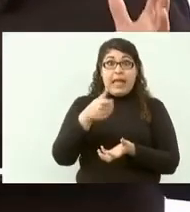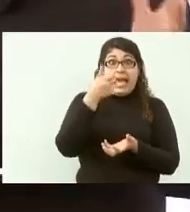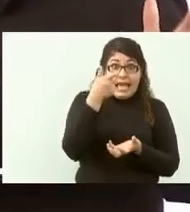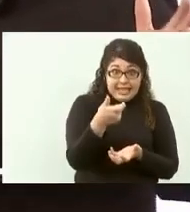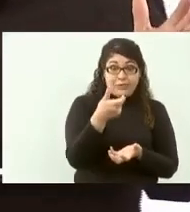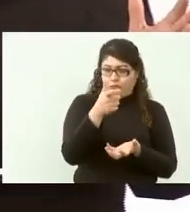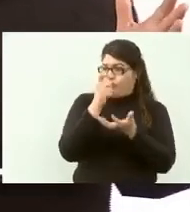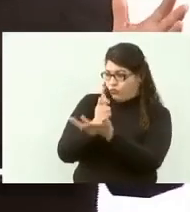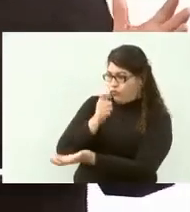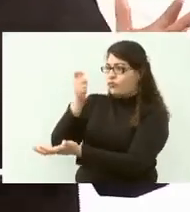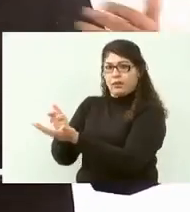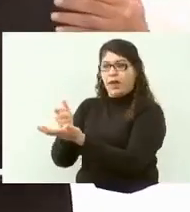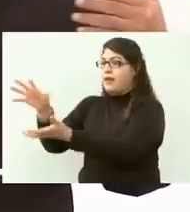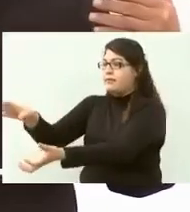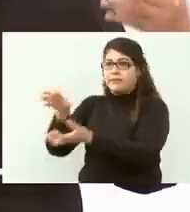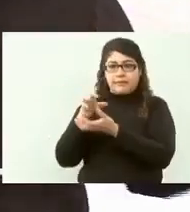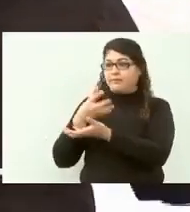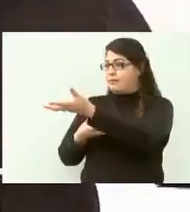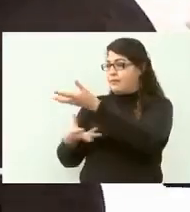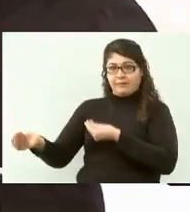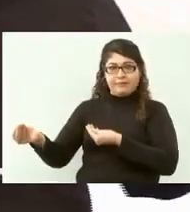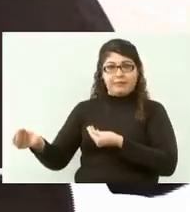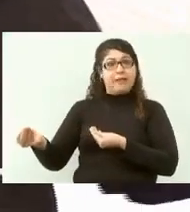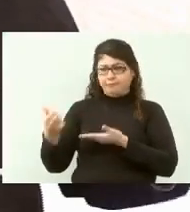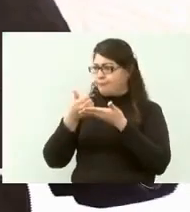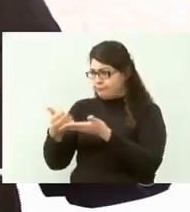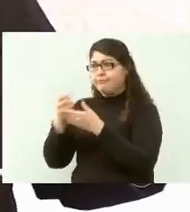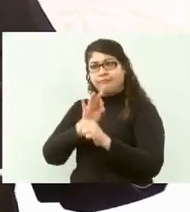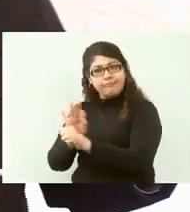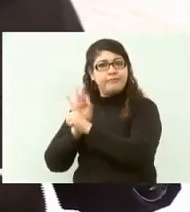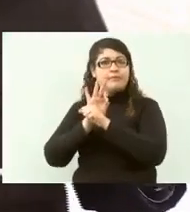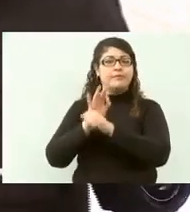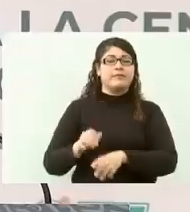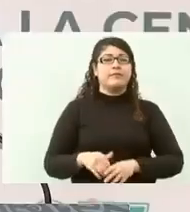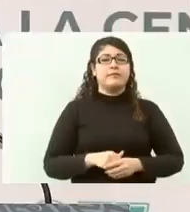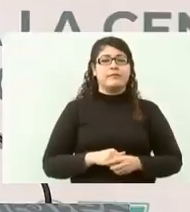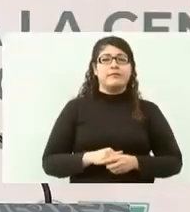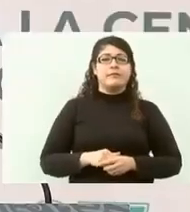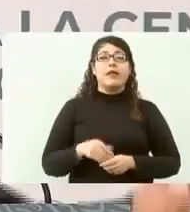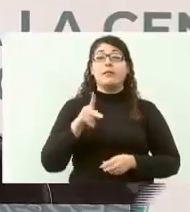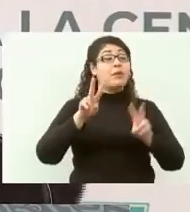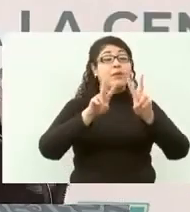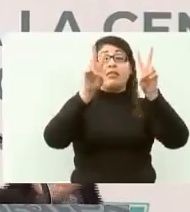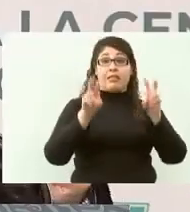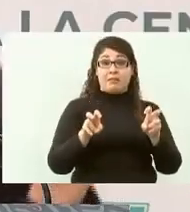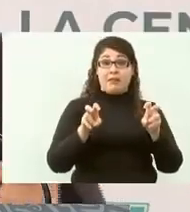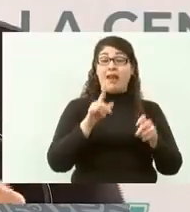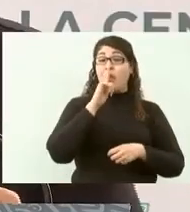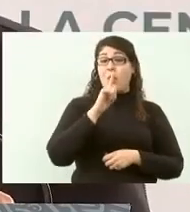marco legal no nos alcance, porque con la llamada reforma energética dejaron todo